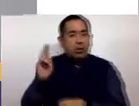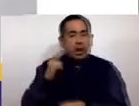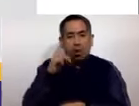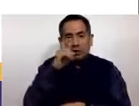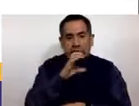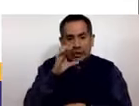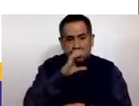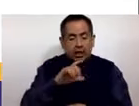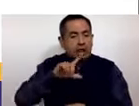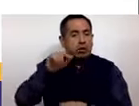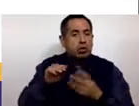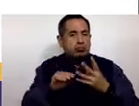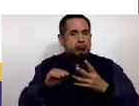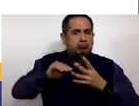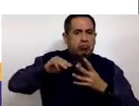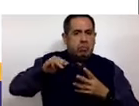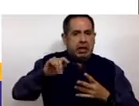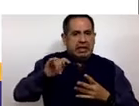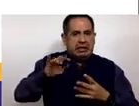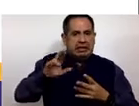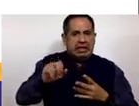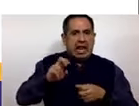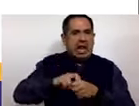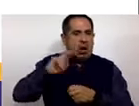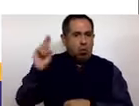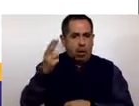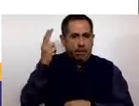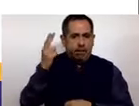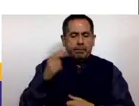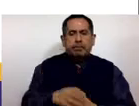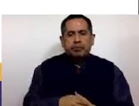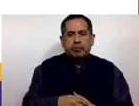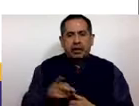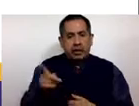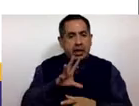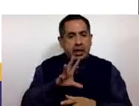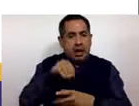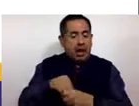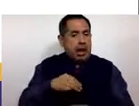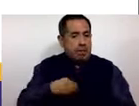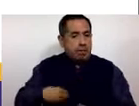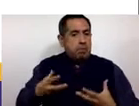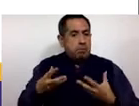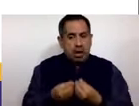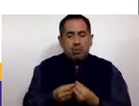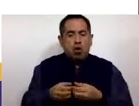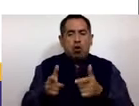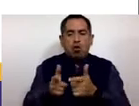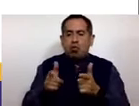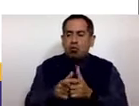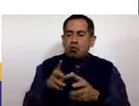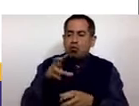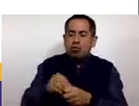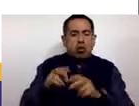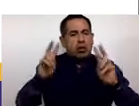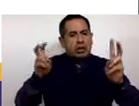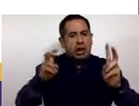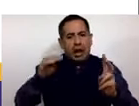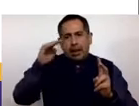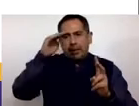de maestría en la Universidad Nacional Autónoma de México. Es integrante de la colectiva interdisciplinaria Pensar lo